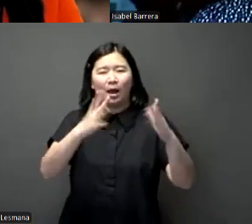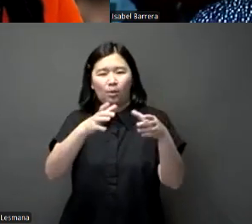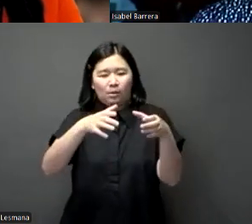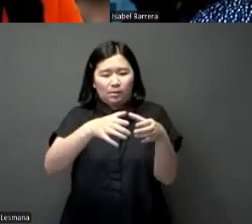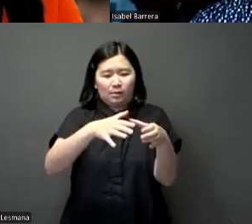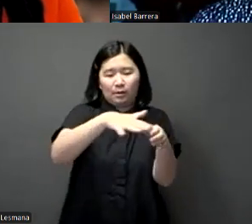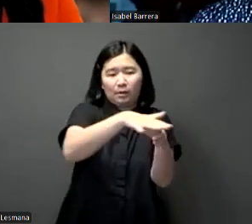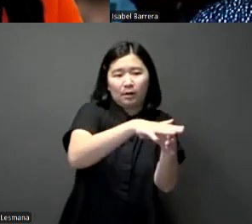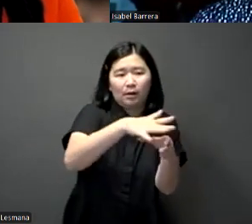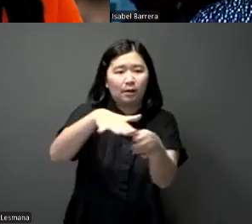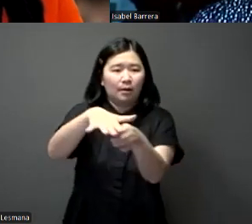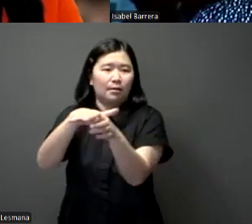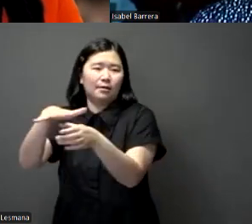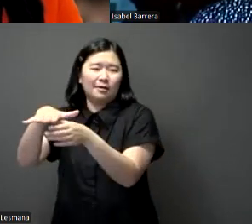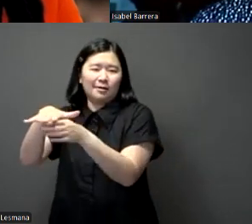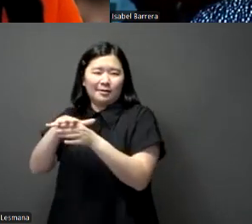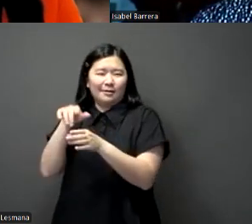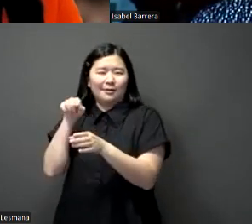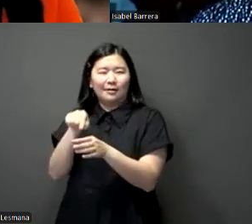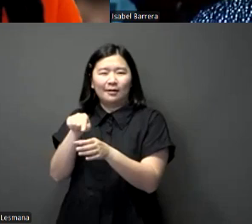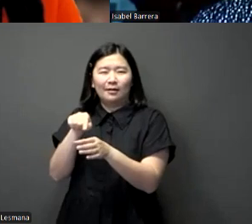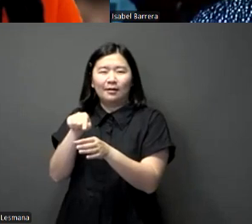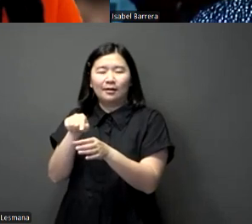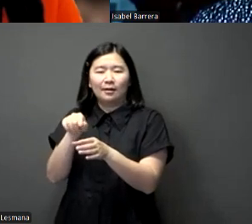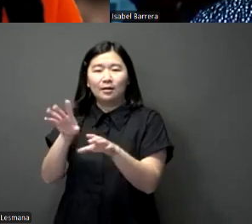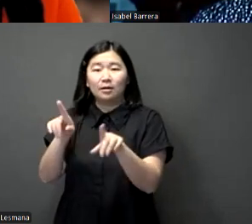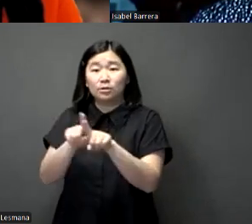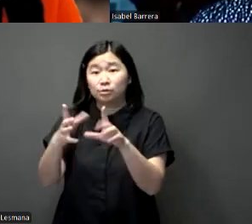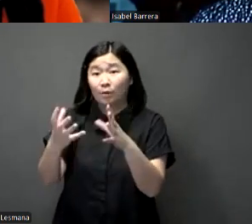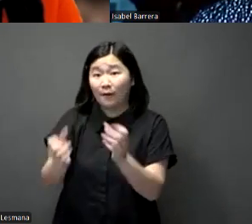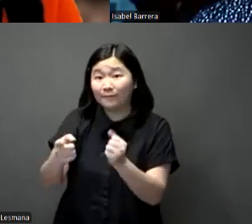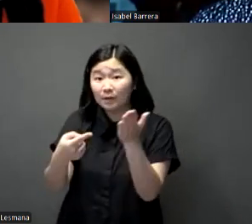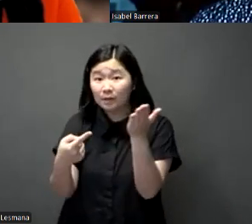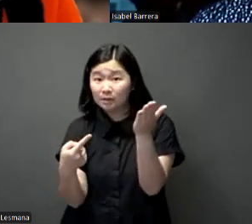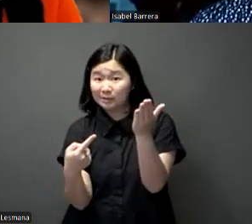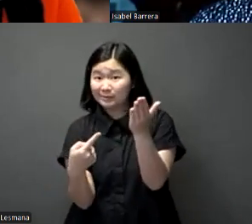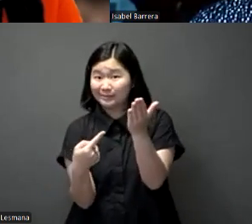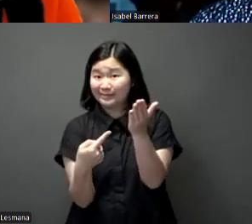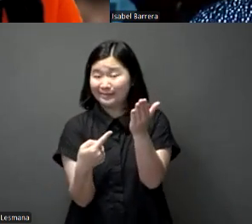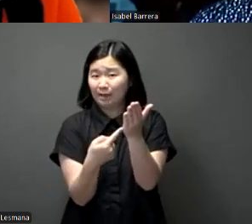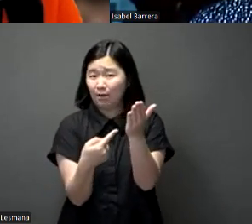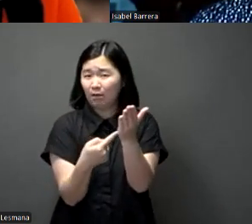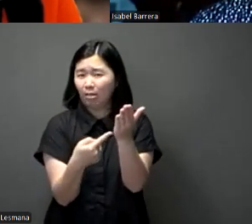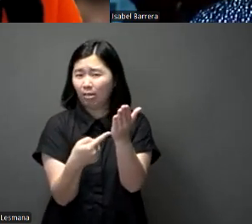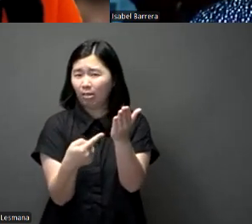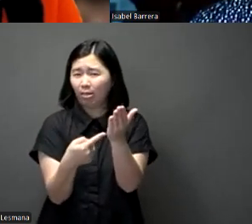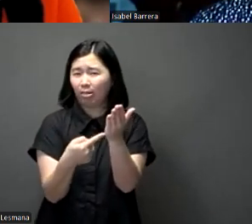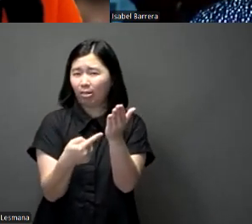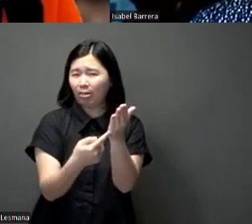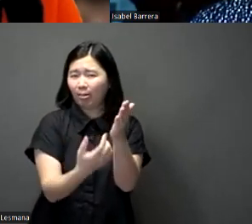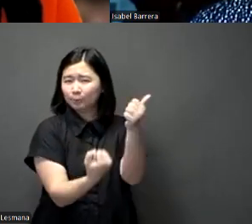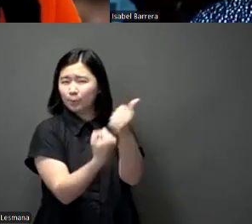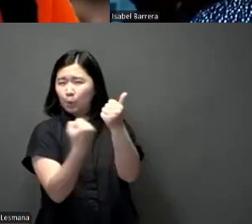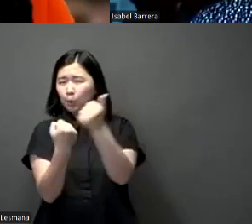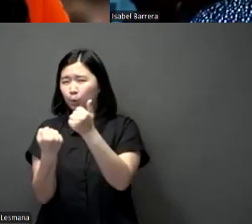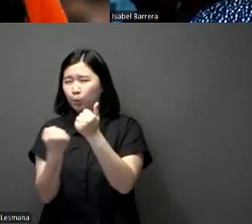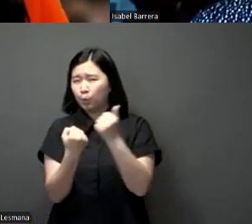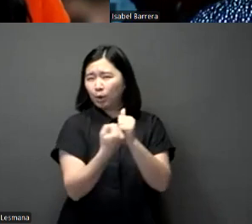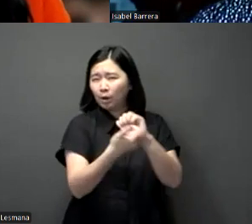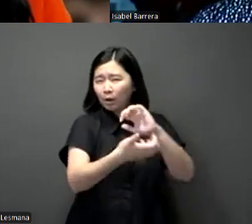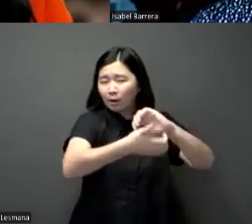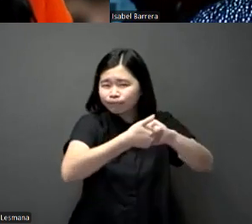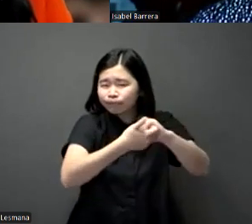cervicuterino. Por supuesto que en países que tienen mayores dificultades económicas, estructurales, para incluir